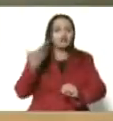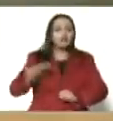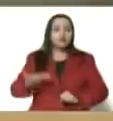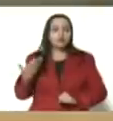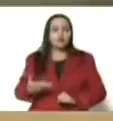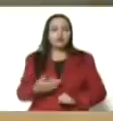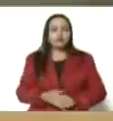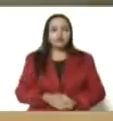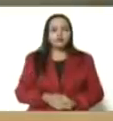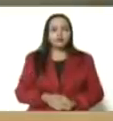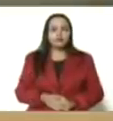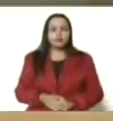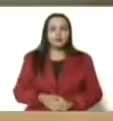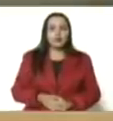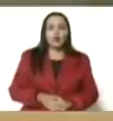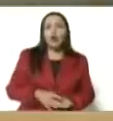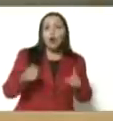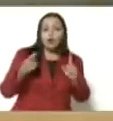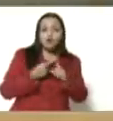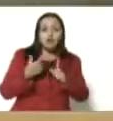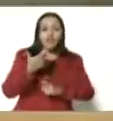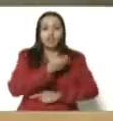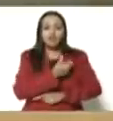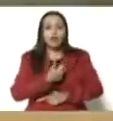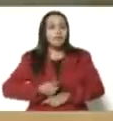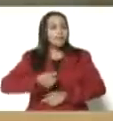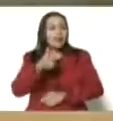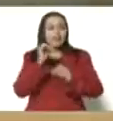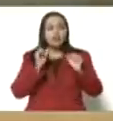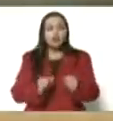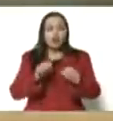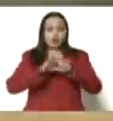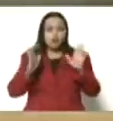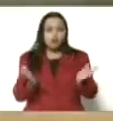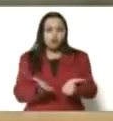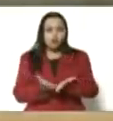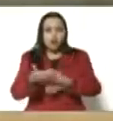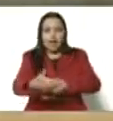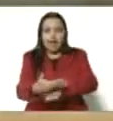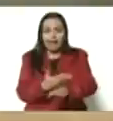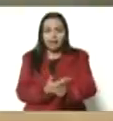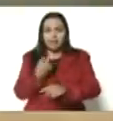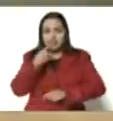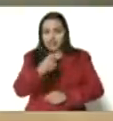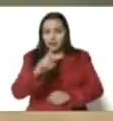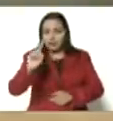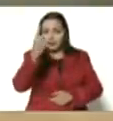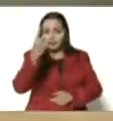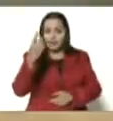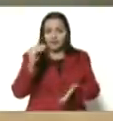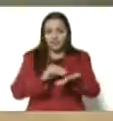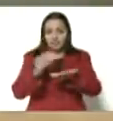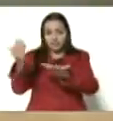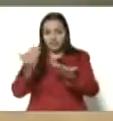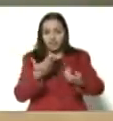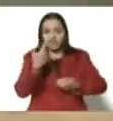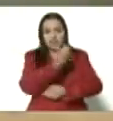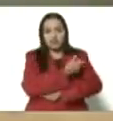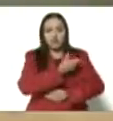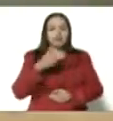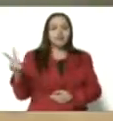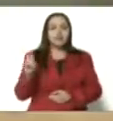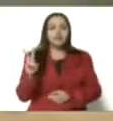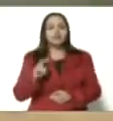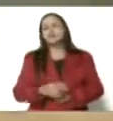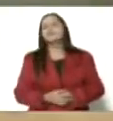importante. Una de las vacunas más seguras del mundo, embajador. Lo dijimos cuando llegó por primera vez las vacunas a nuestro